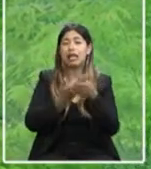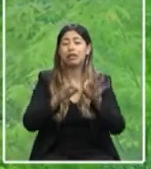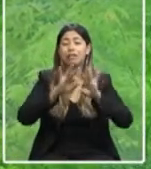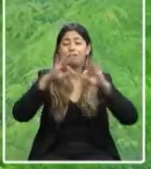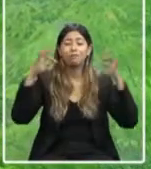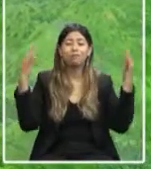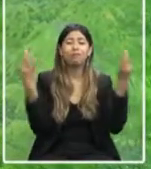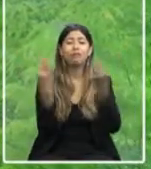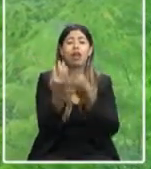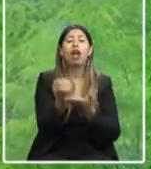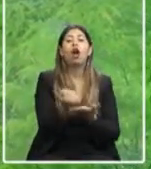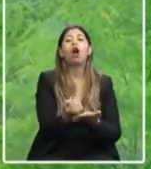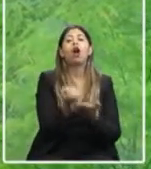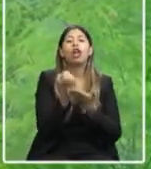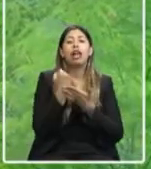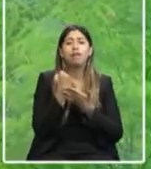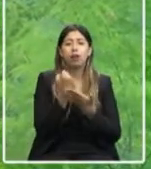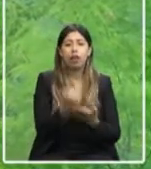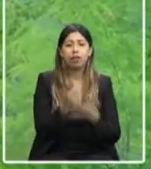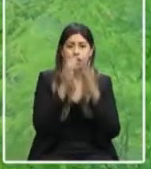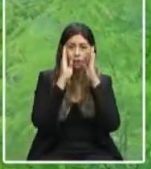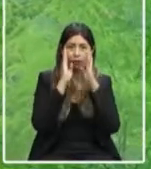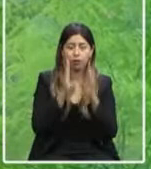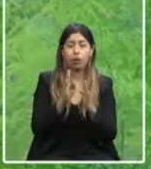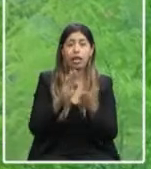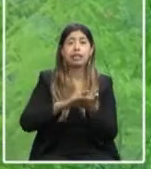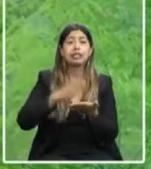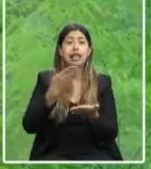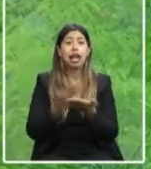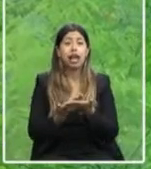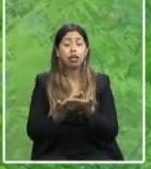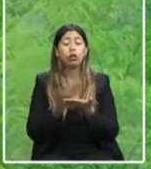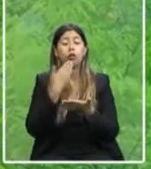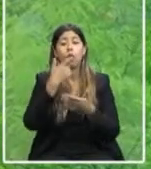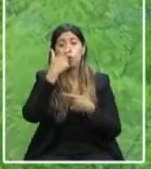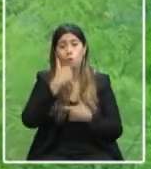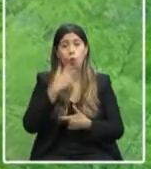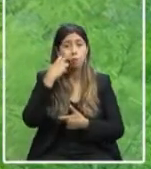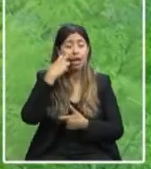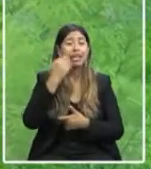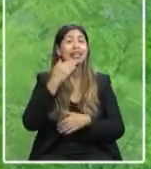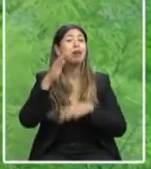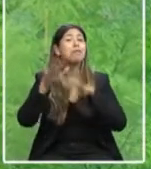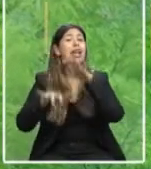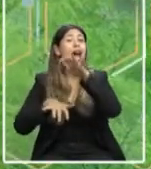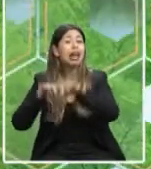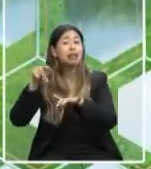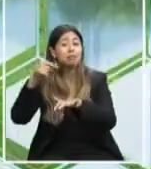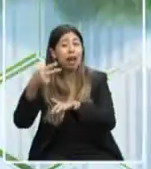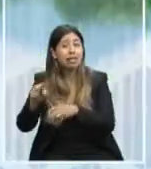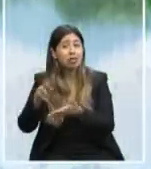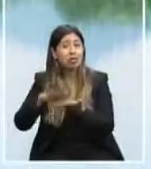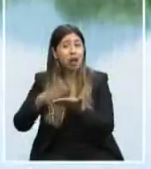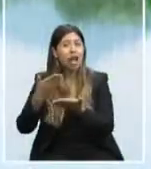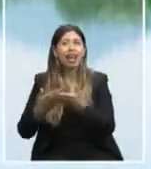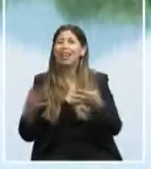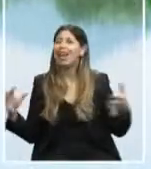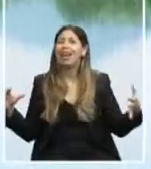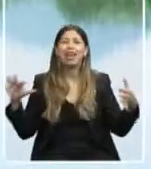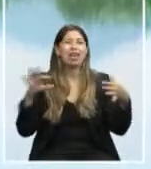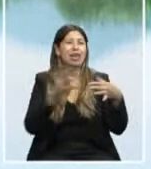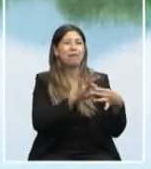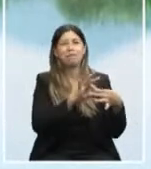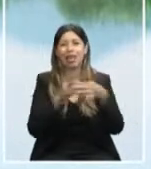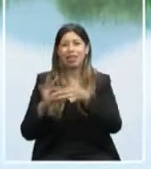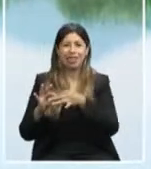integral, colaborativo, para comprender que la salud humana y la salud animal son dependientes una de la otra y están íntimamente ligadas